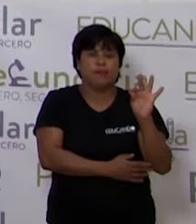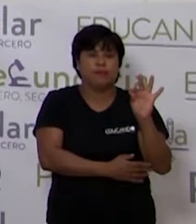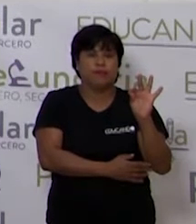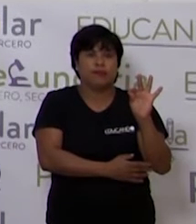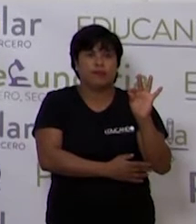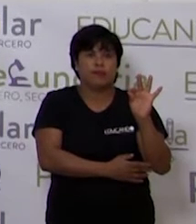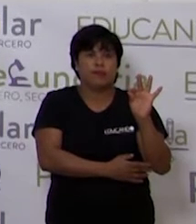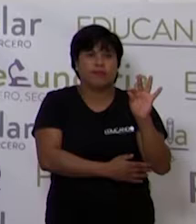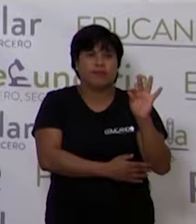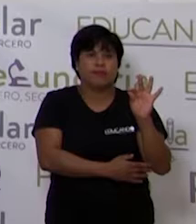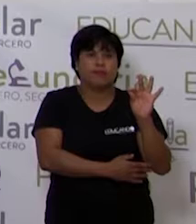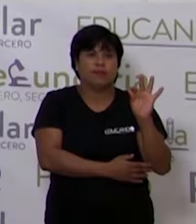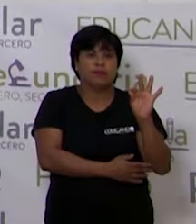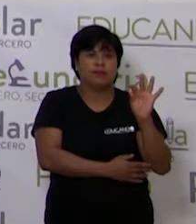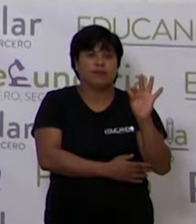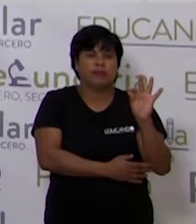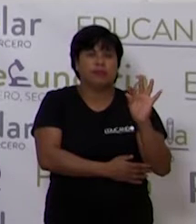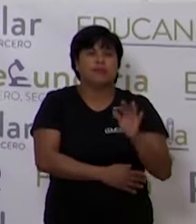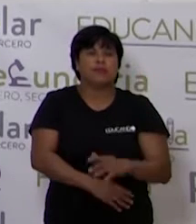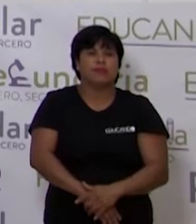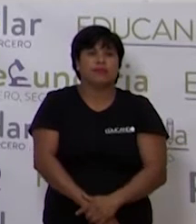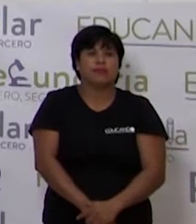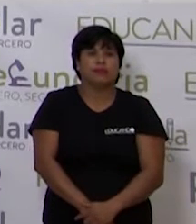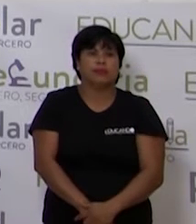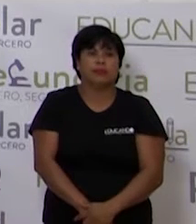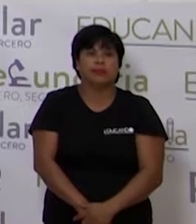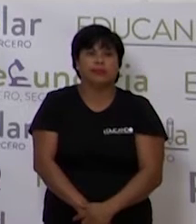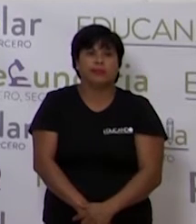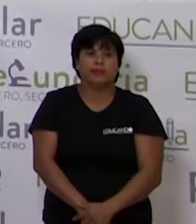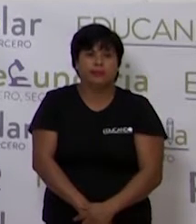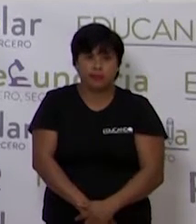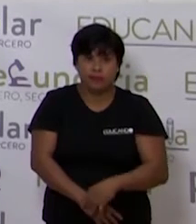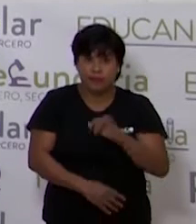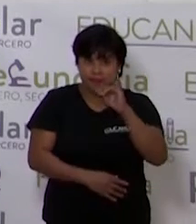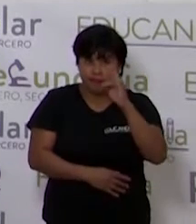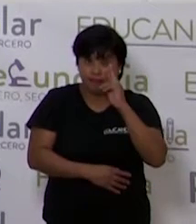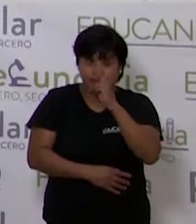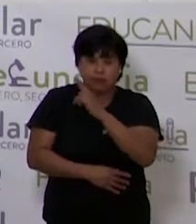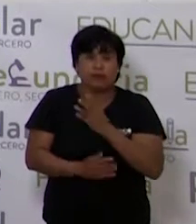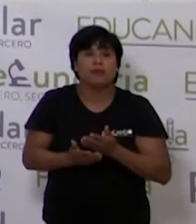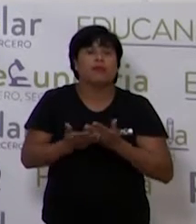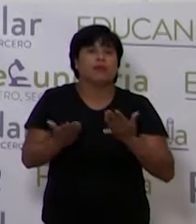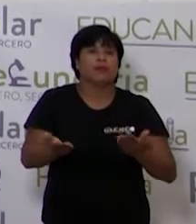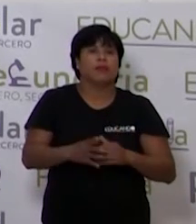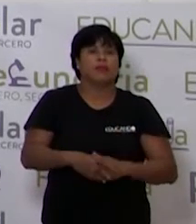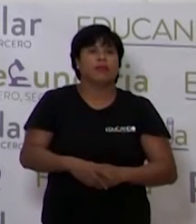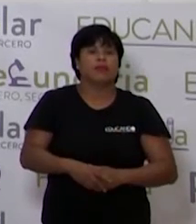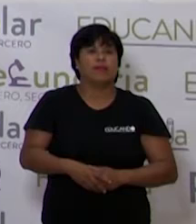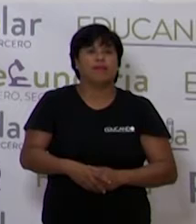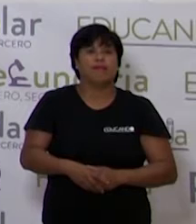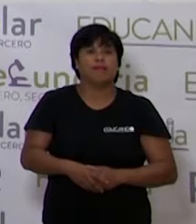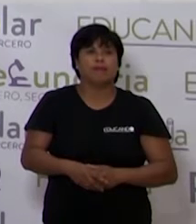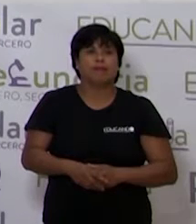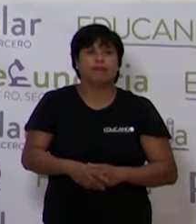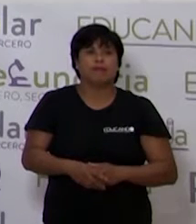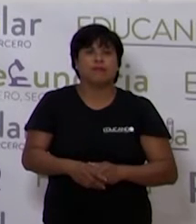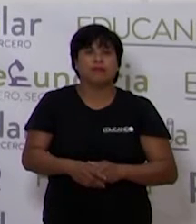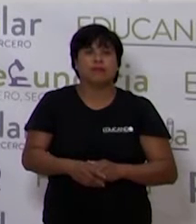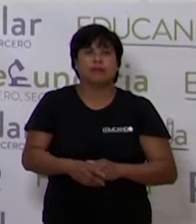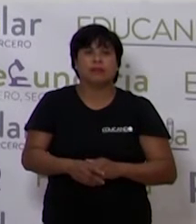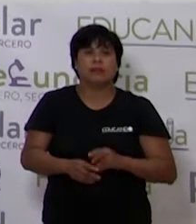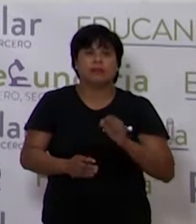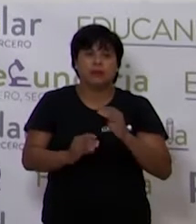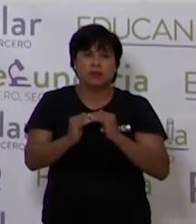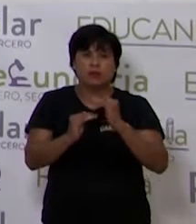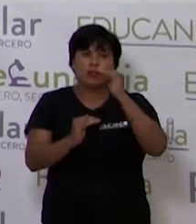y 40. ¿Sí? Ahora, el 40 está un poquito